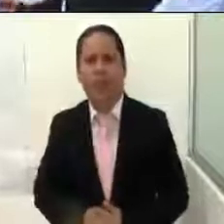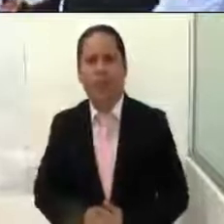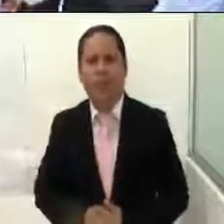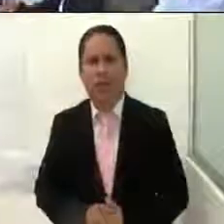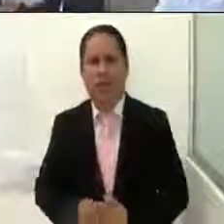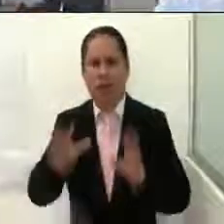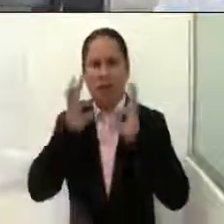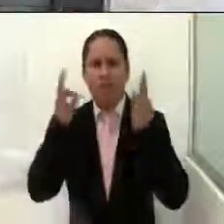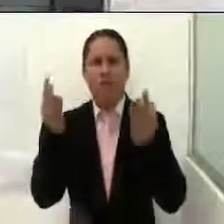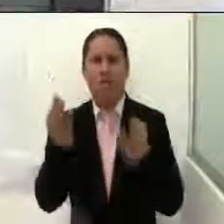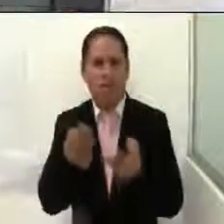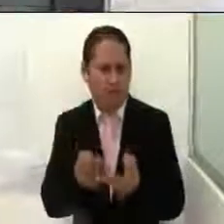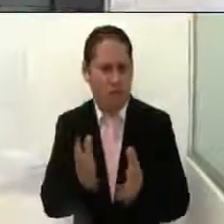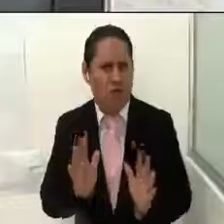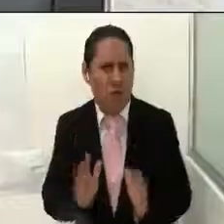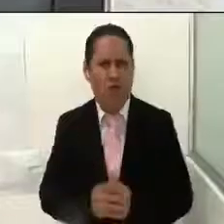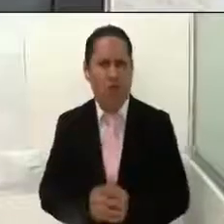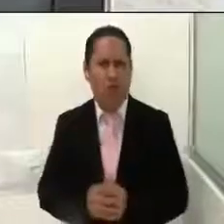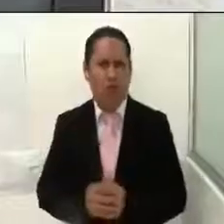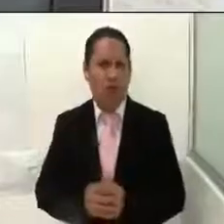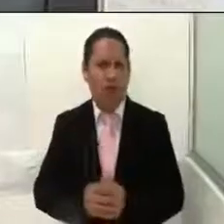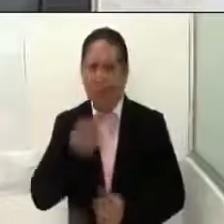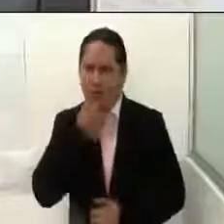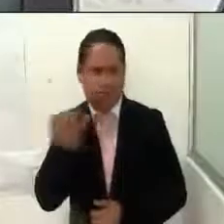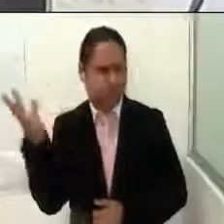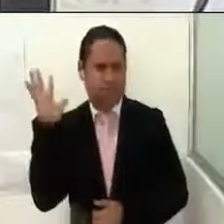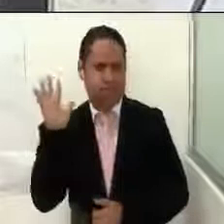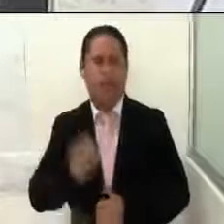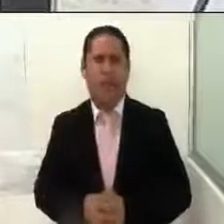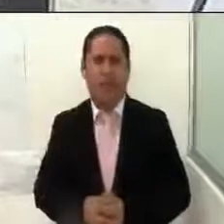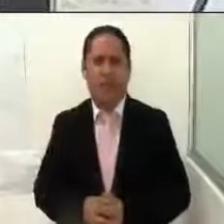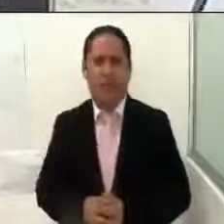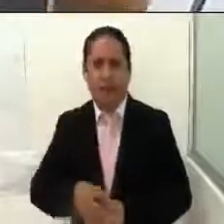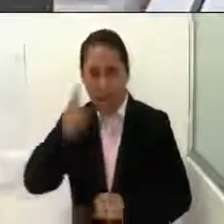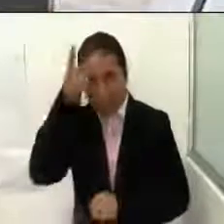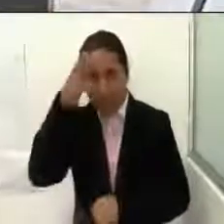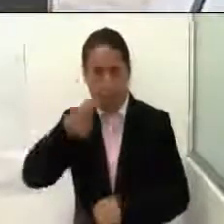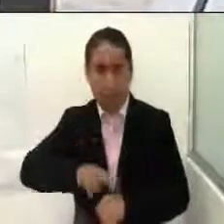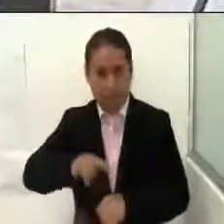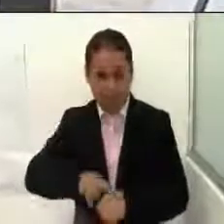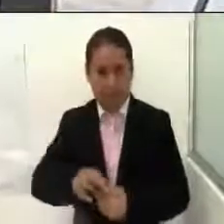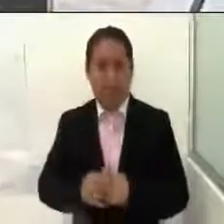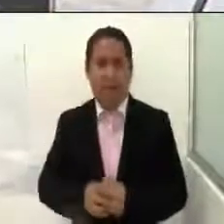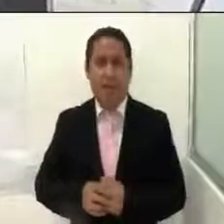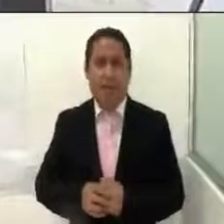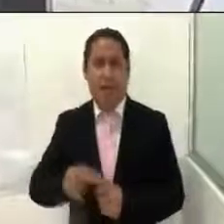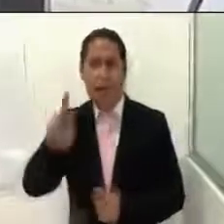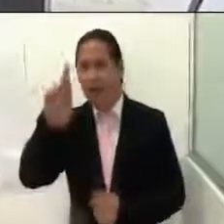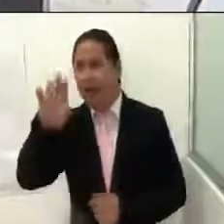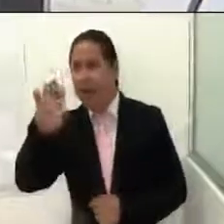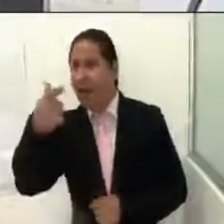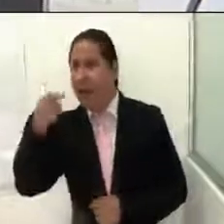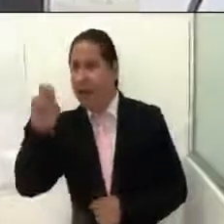muy general en la dirección del registro civil se ha preocupado y se ha